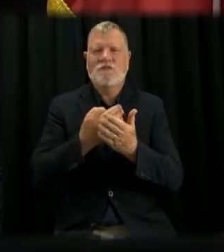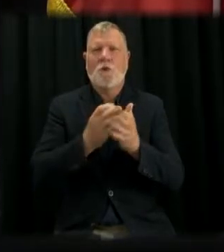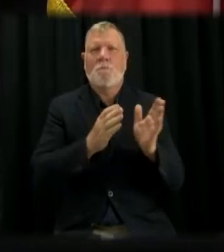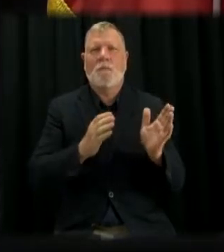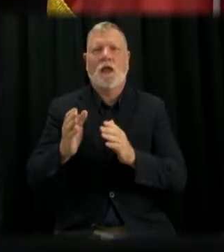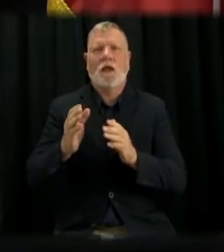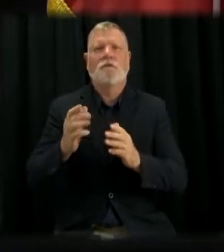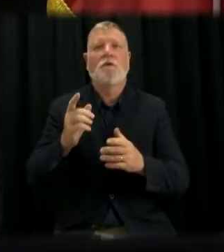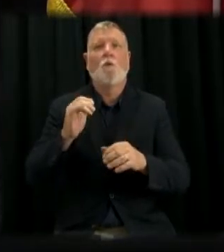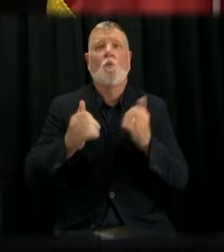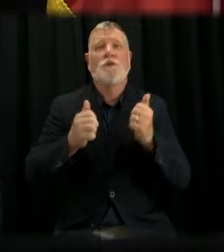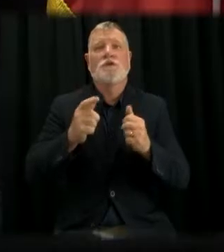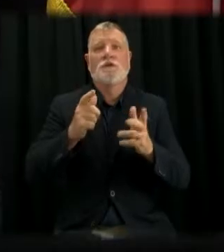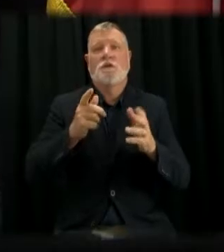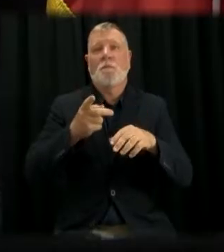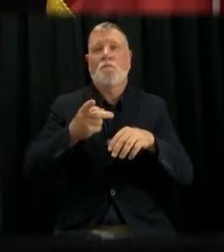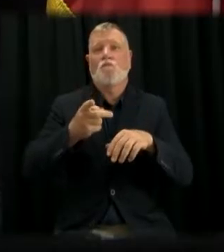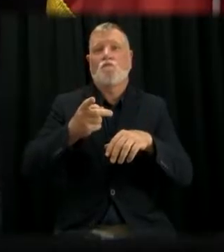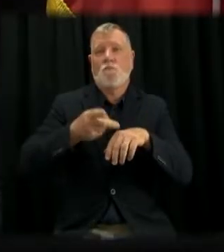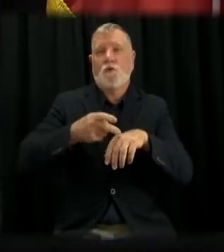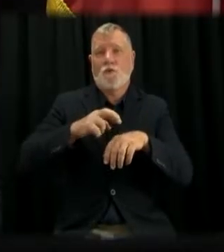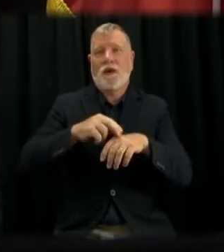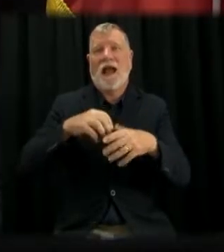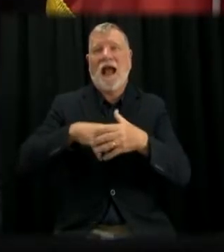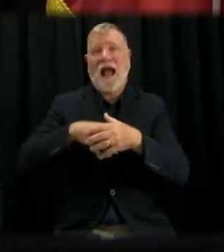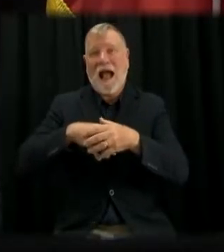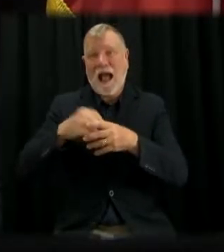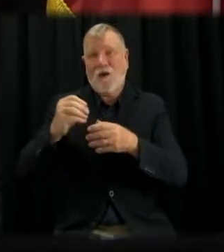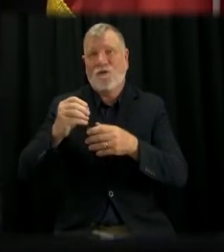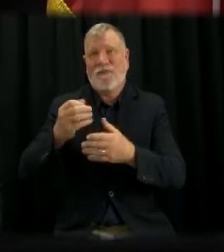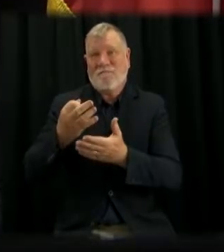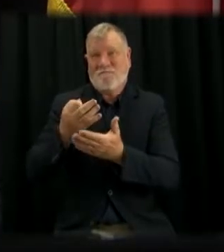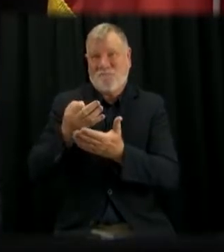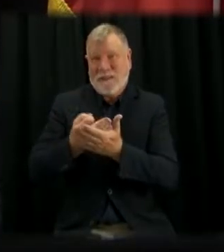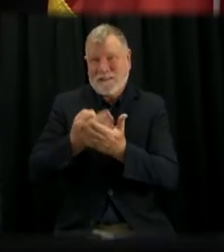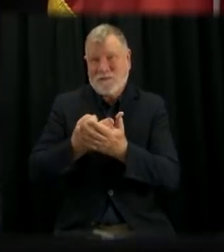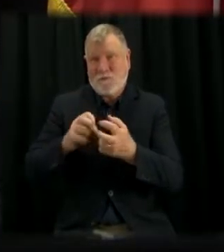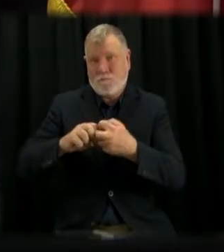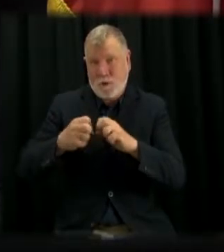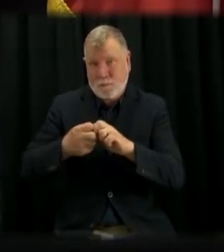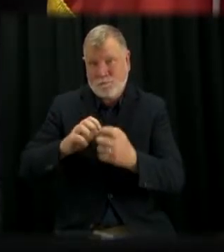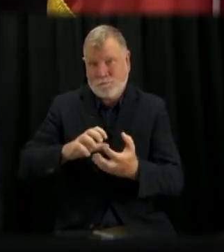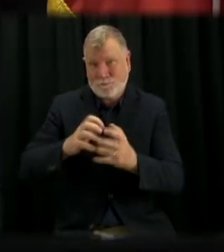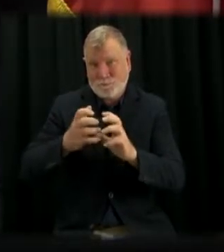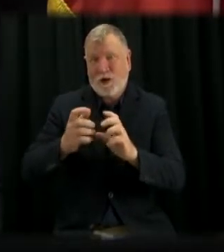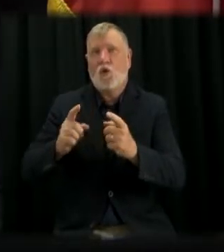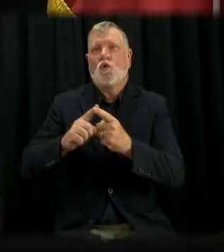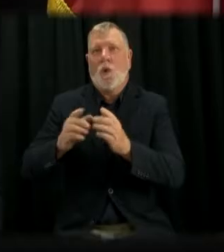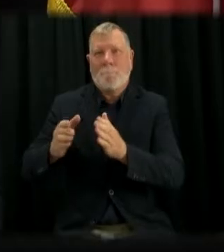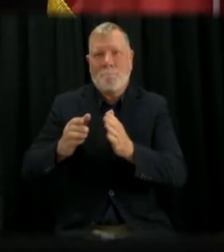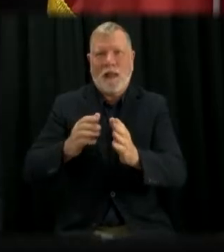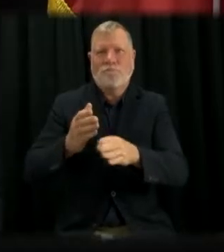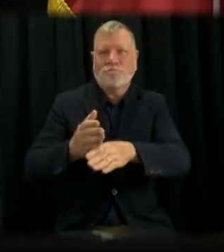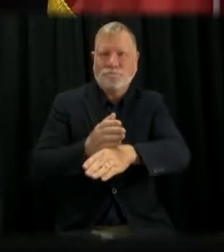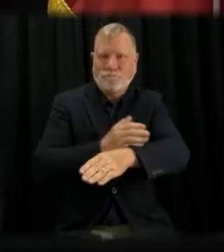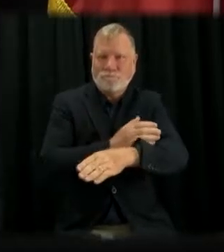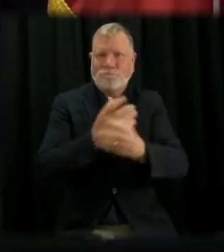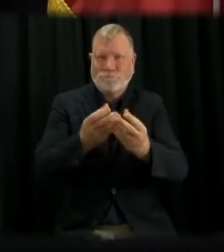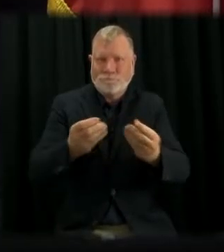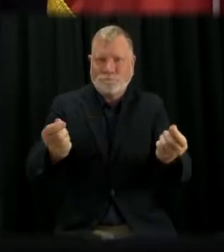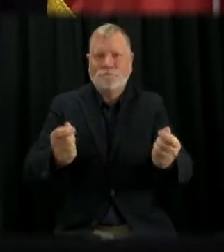fiscal certificado del ELA, que es el mapa para sacar a Puerto Rico de la crisis fiscal y llevarlo a la